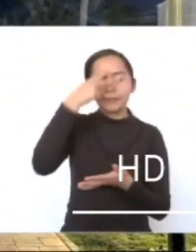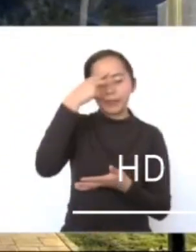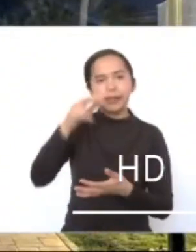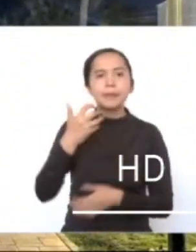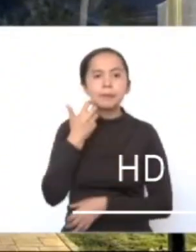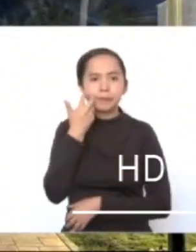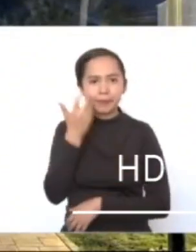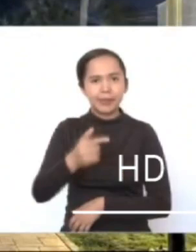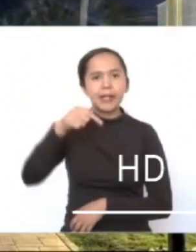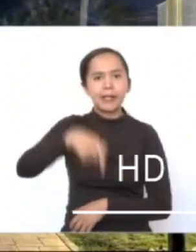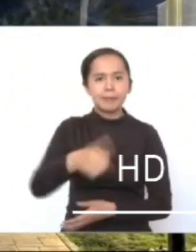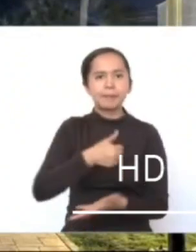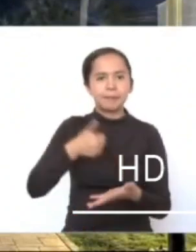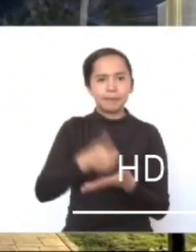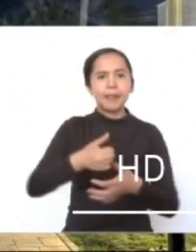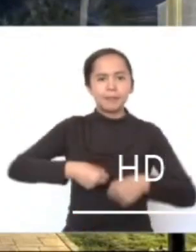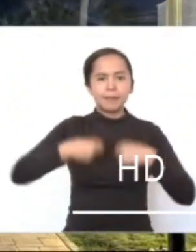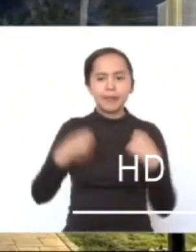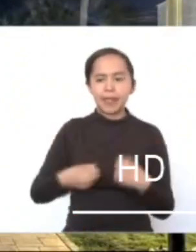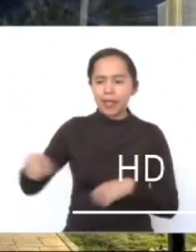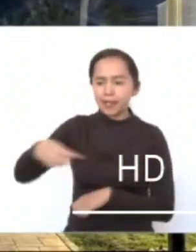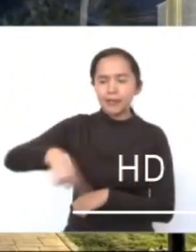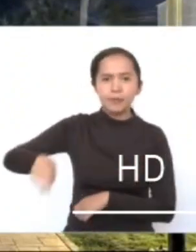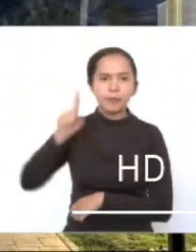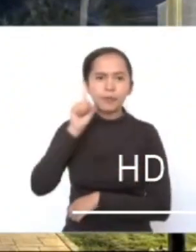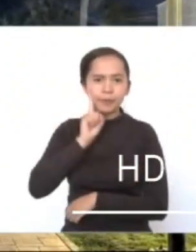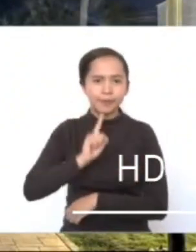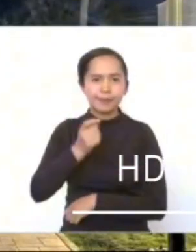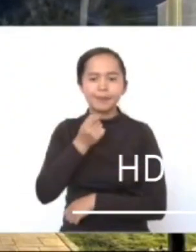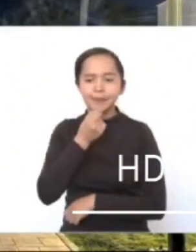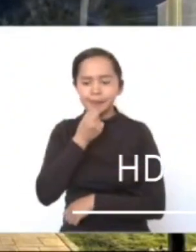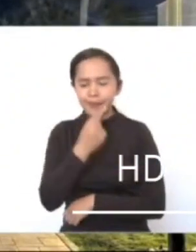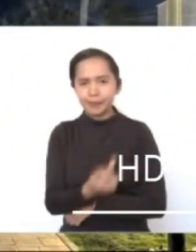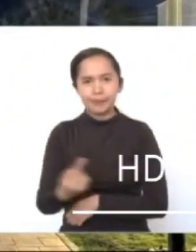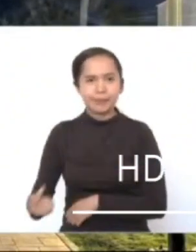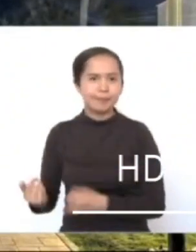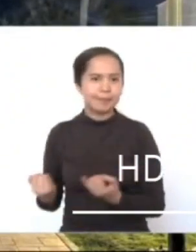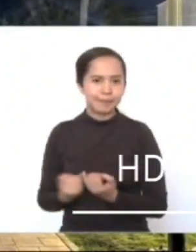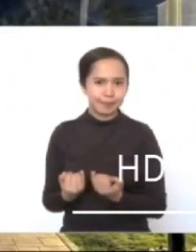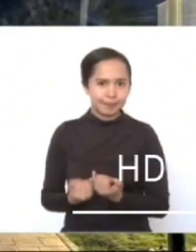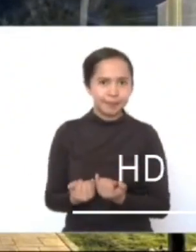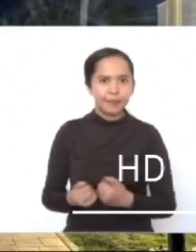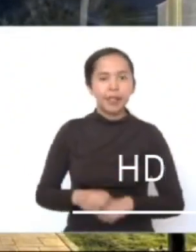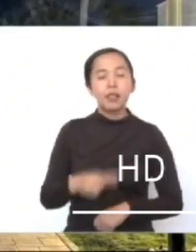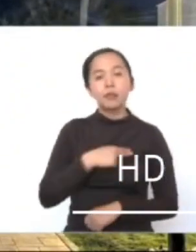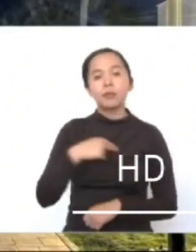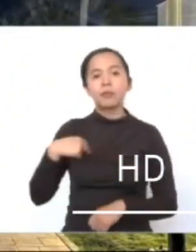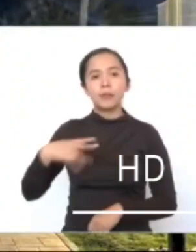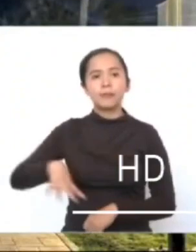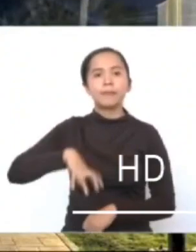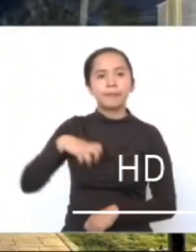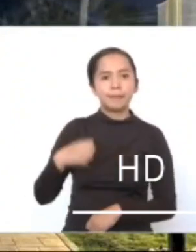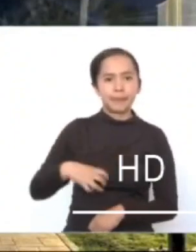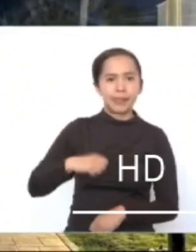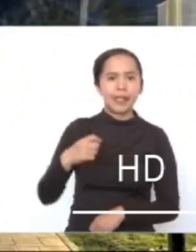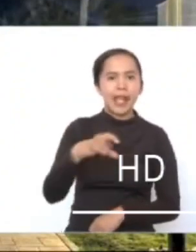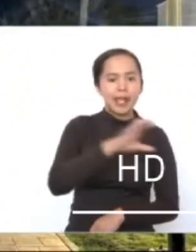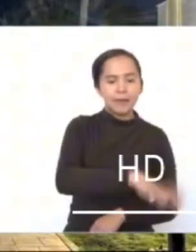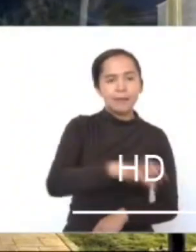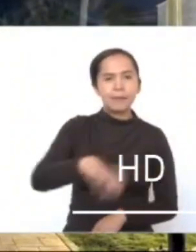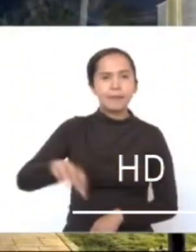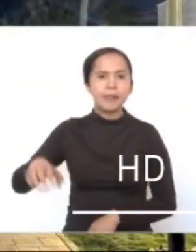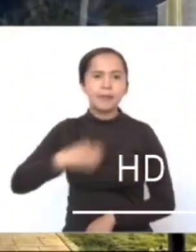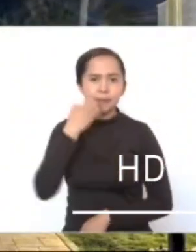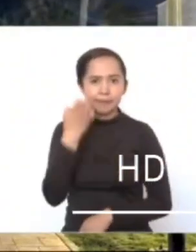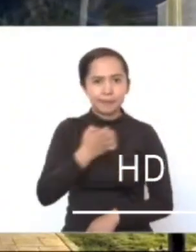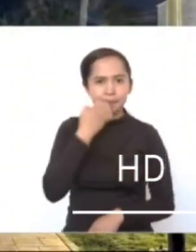ciudad una ciudad segura para las niñas y las mujeres. Seguimos trabajando también en los planteles educativos de